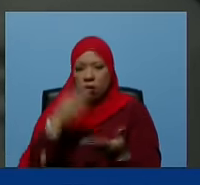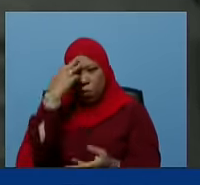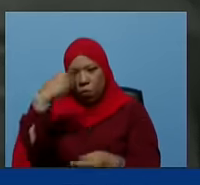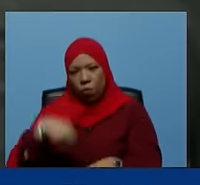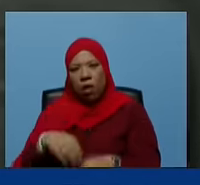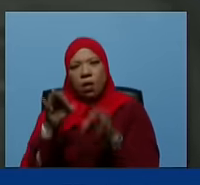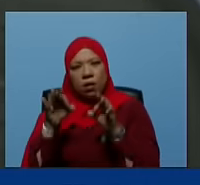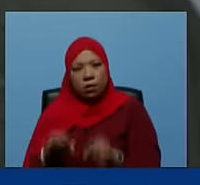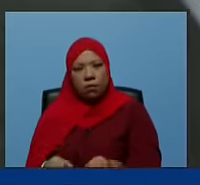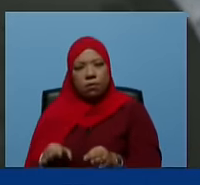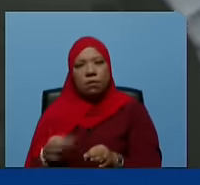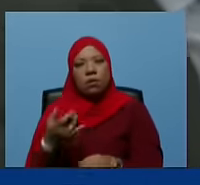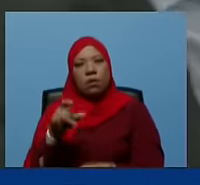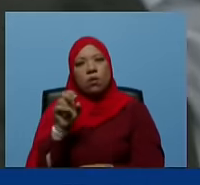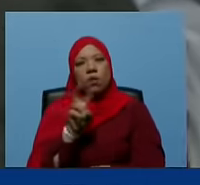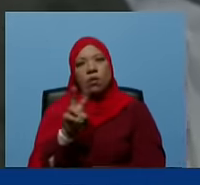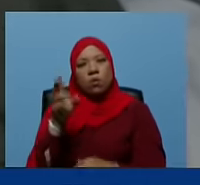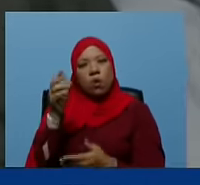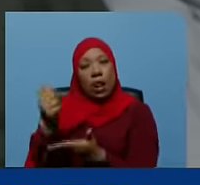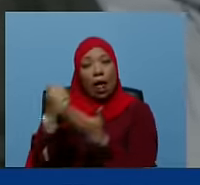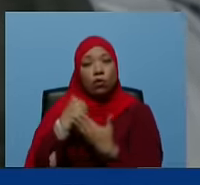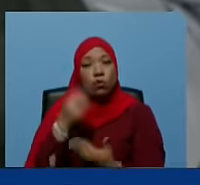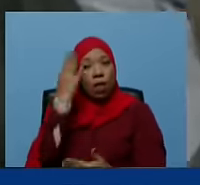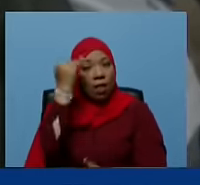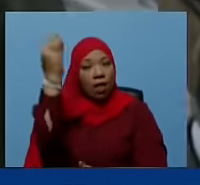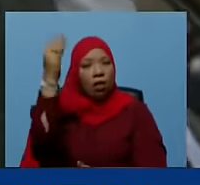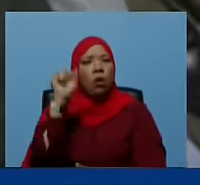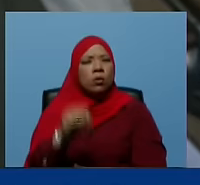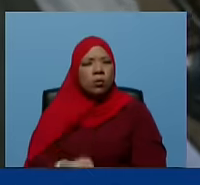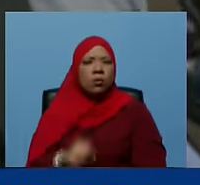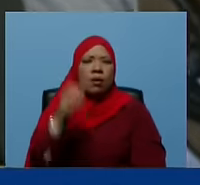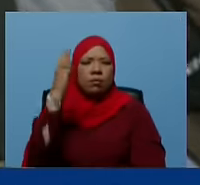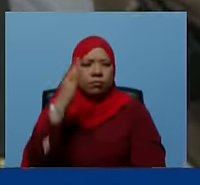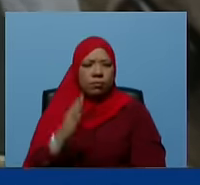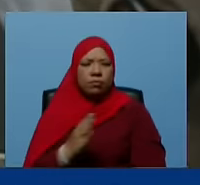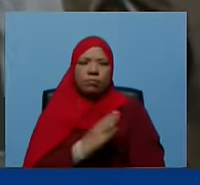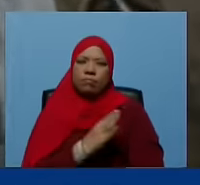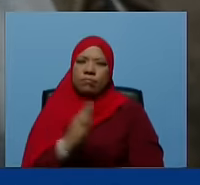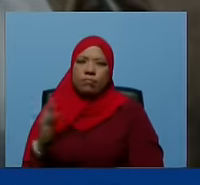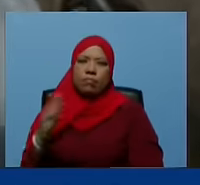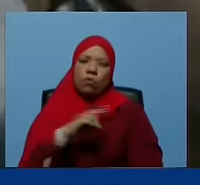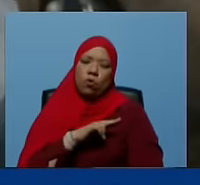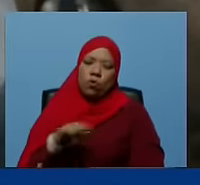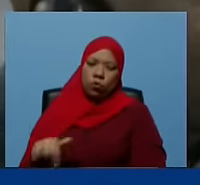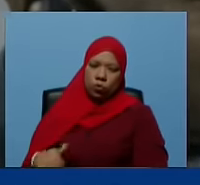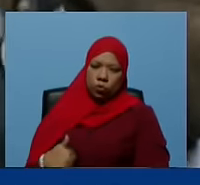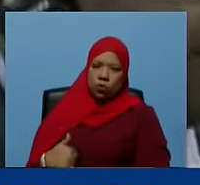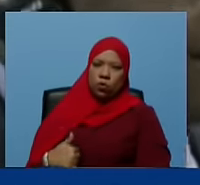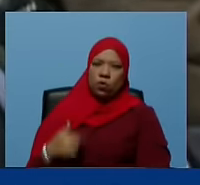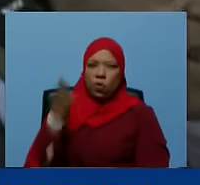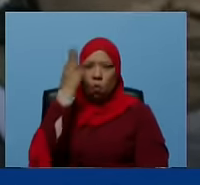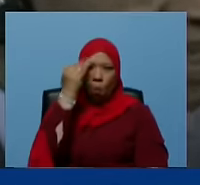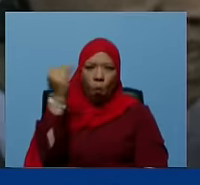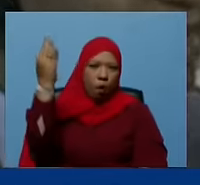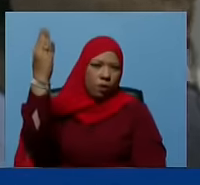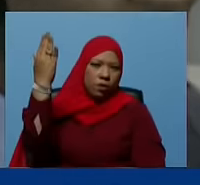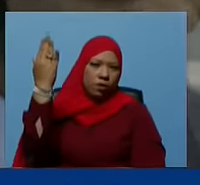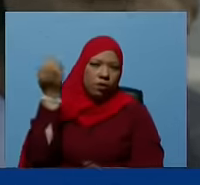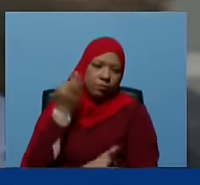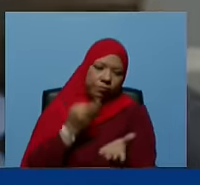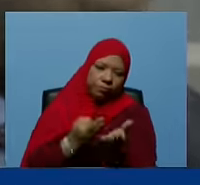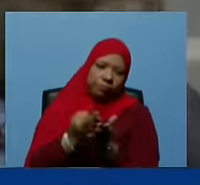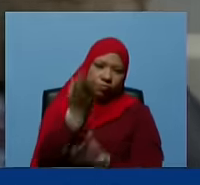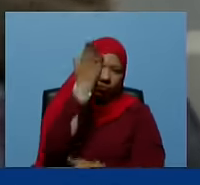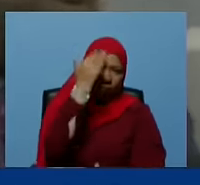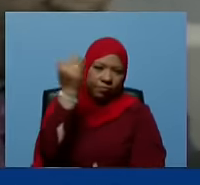Tengan la seguridad que tenemos las bendiciones de Dios. Dios con nosotros, siempre con